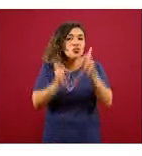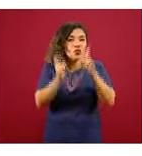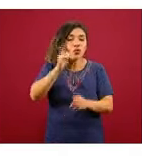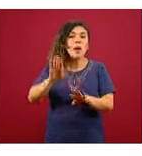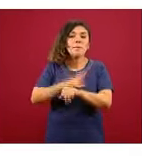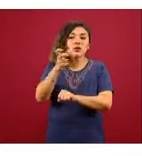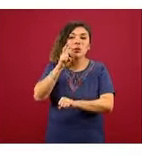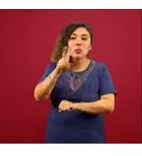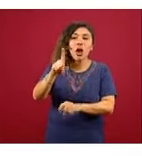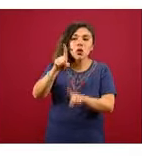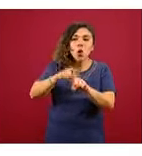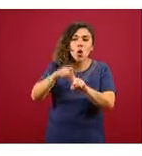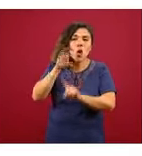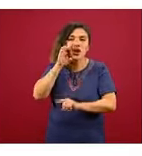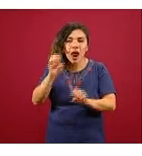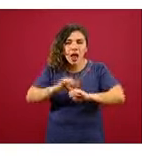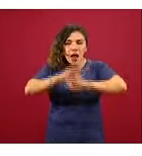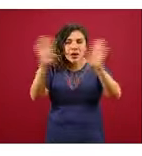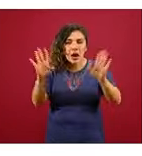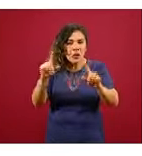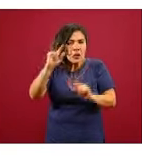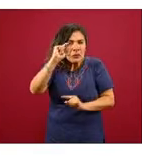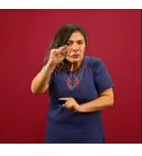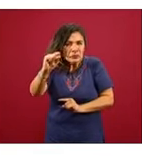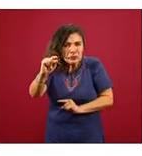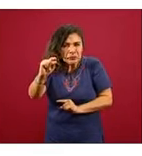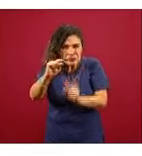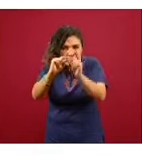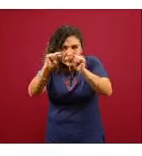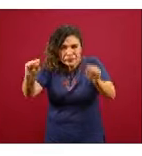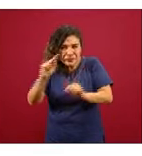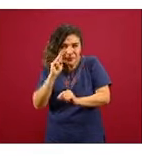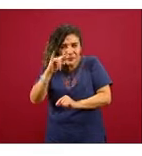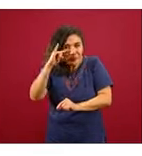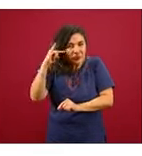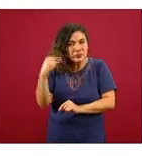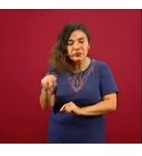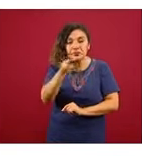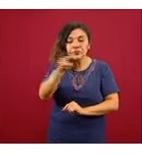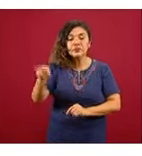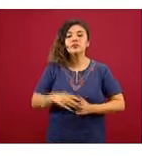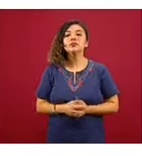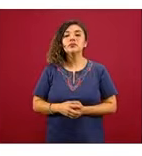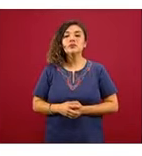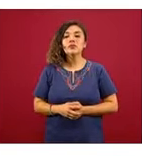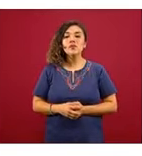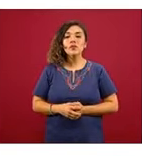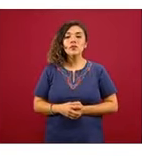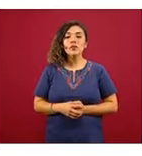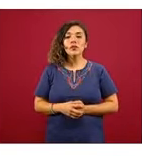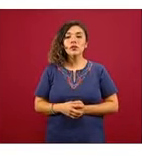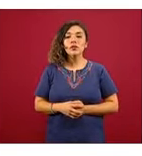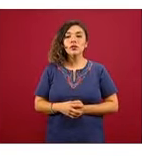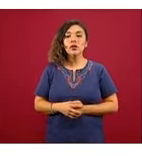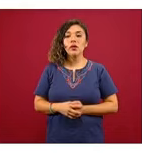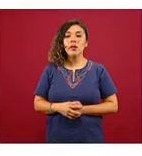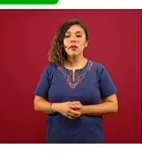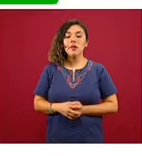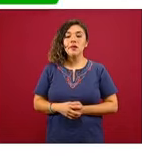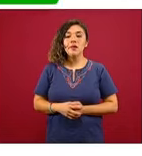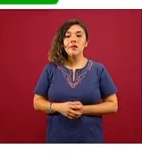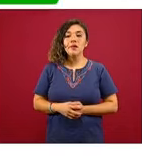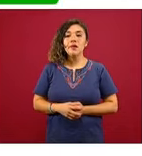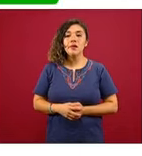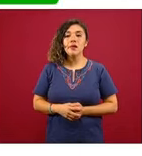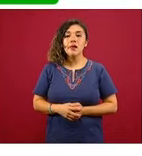que la barra de color naranja claro es prácticamente mínima en todas las barras apiladas. Veamos la siguiente diapositiva, ahora sí las